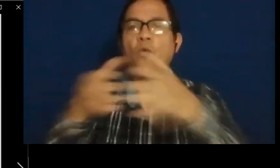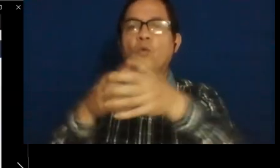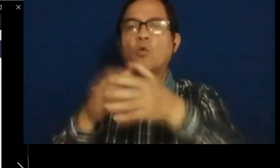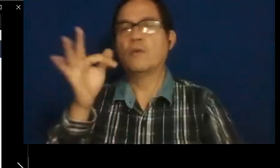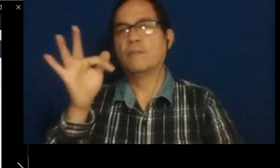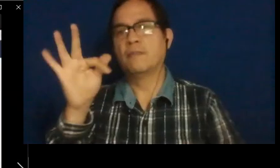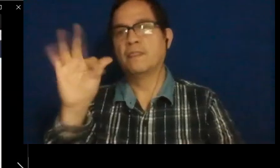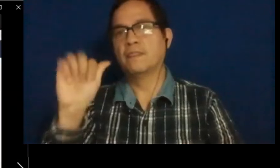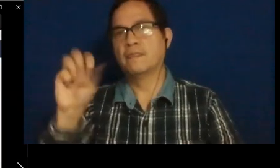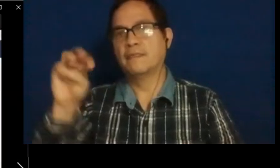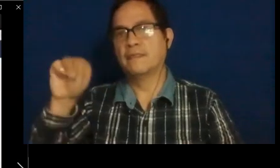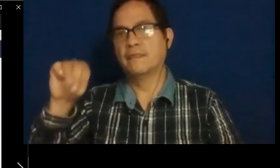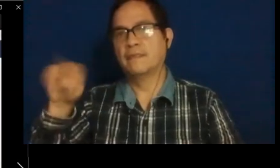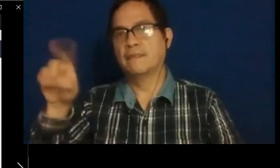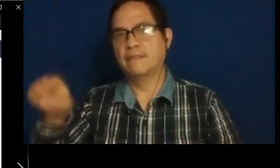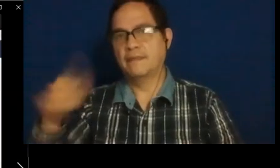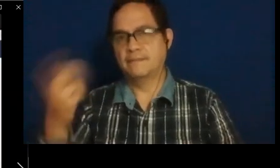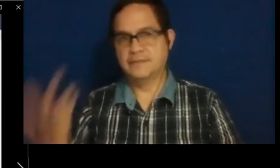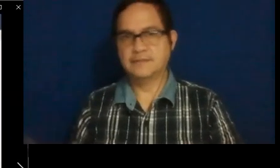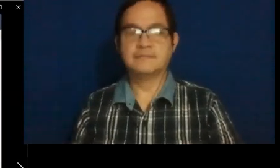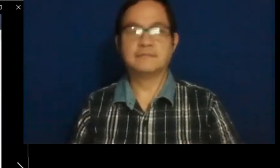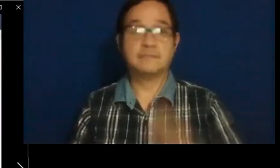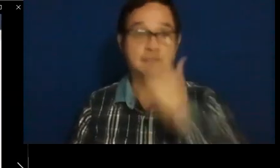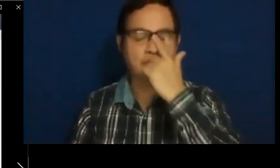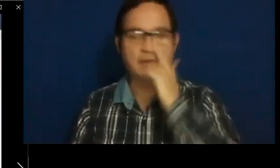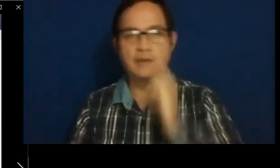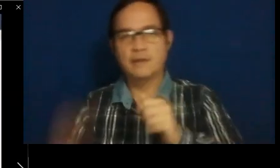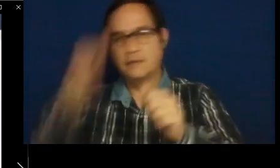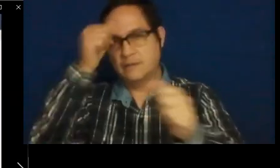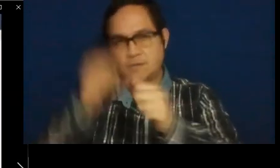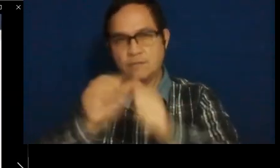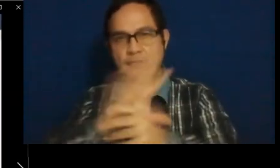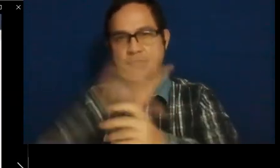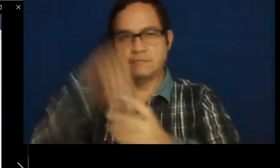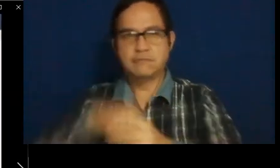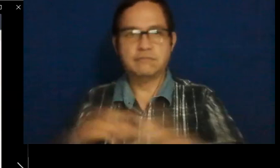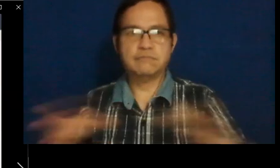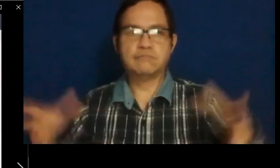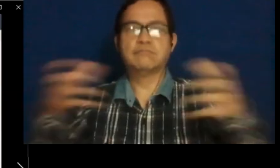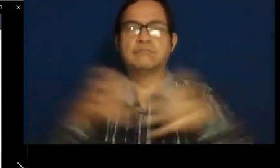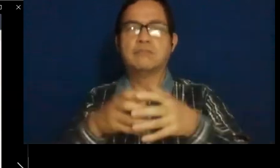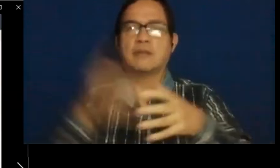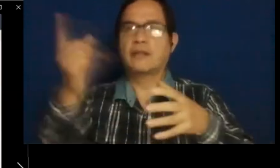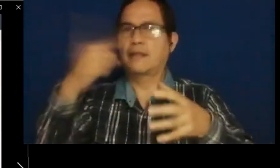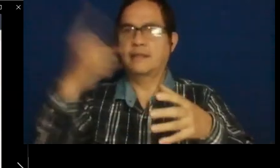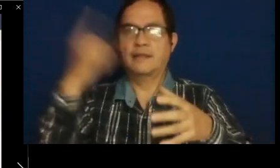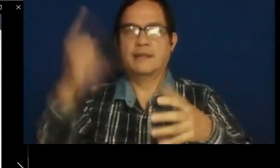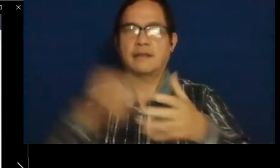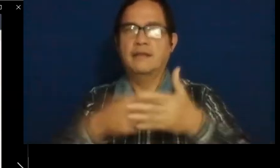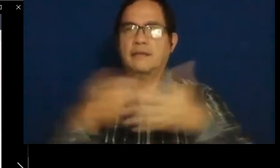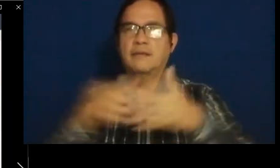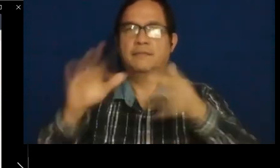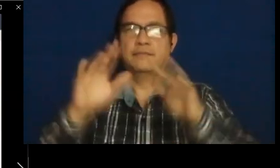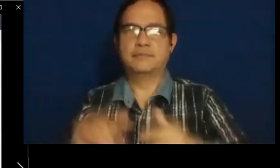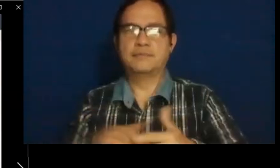gracias. Recuerden, Profe. por favor, ya te doy la palabra, dame un segundo. Recuerden, por favor, que aquí en el grupo no va a quedar aquí en general las anotaciones, sino